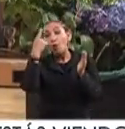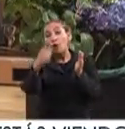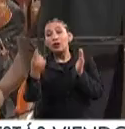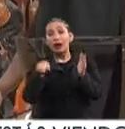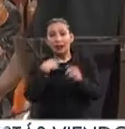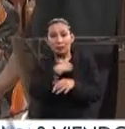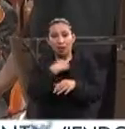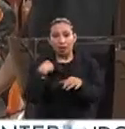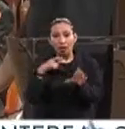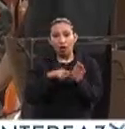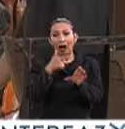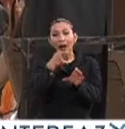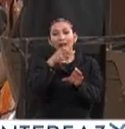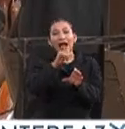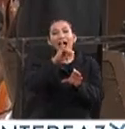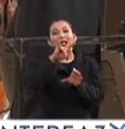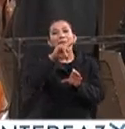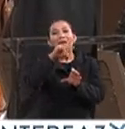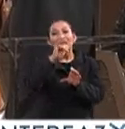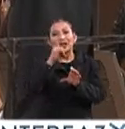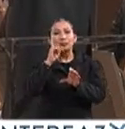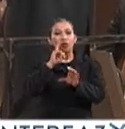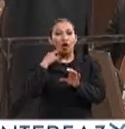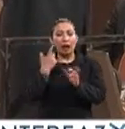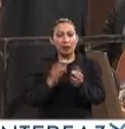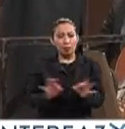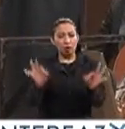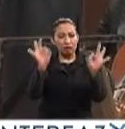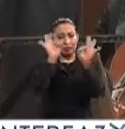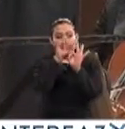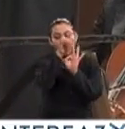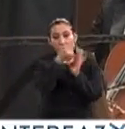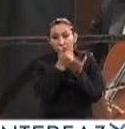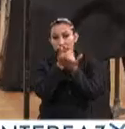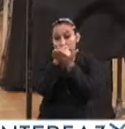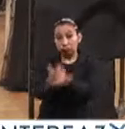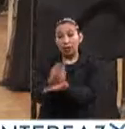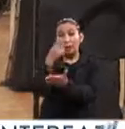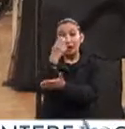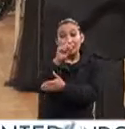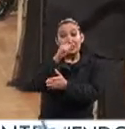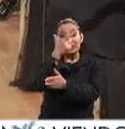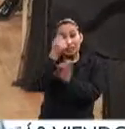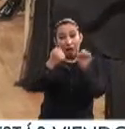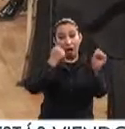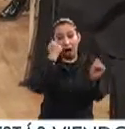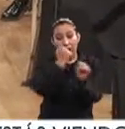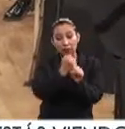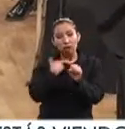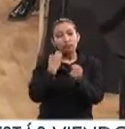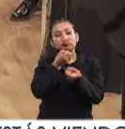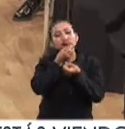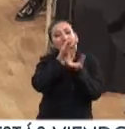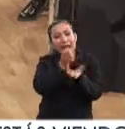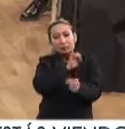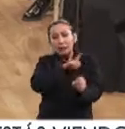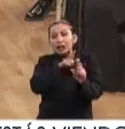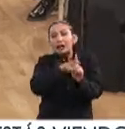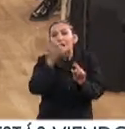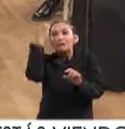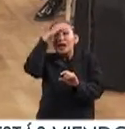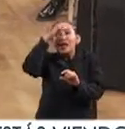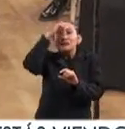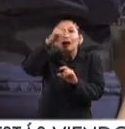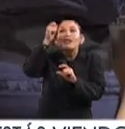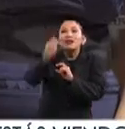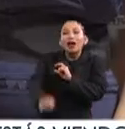sus integrantes, Gabriela Jiménez, timbalista principal que ha colaborado en la orquesta desde hace 27 años, nos comparte en exclusiva la